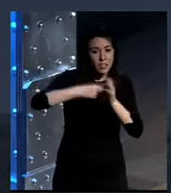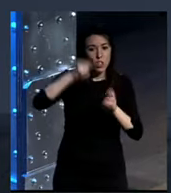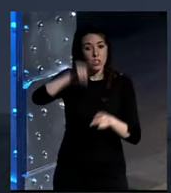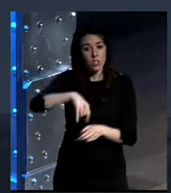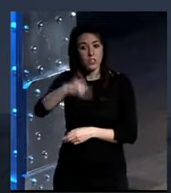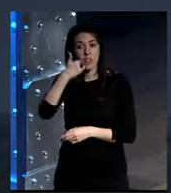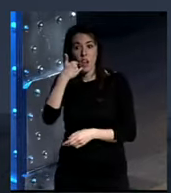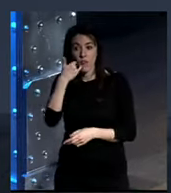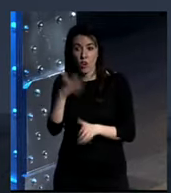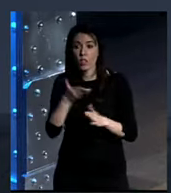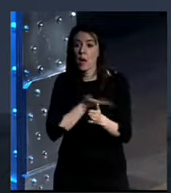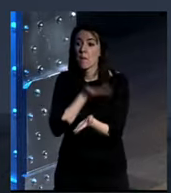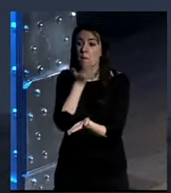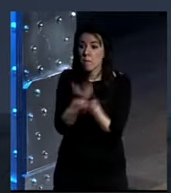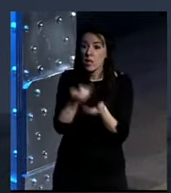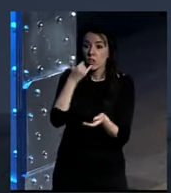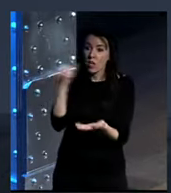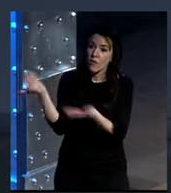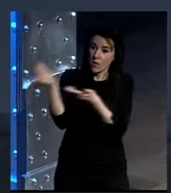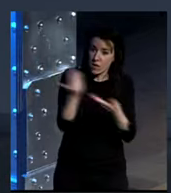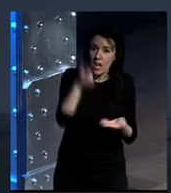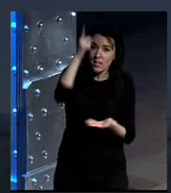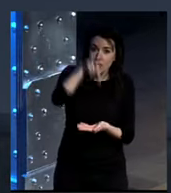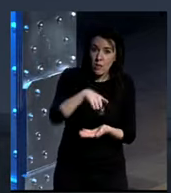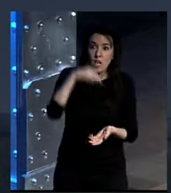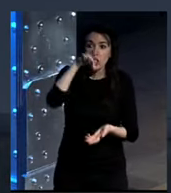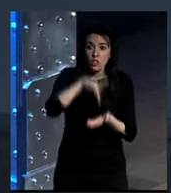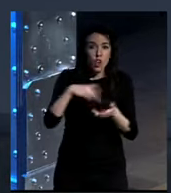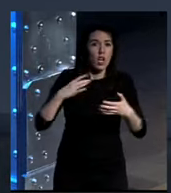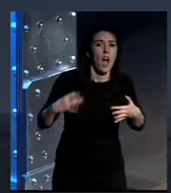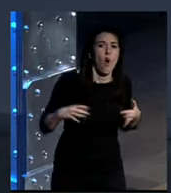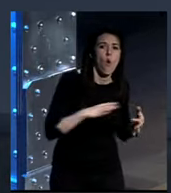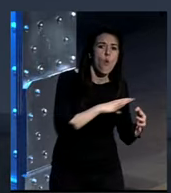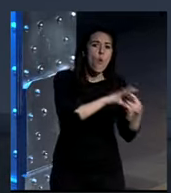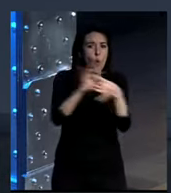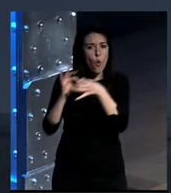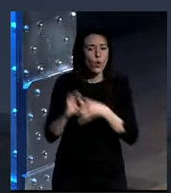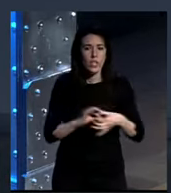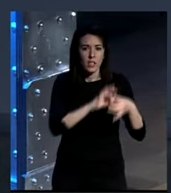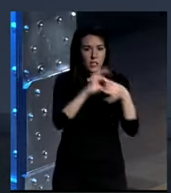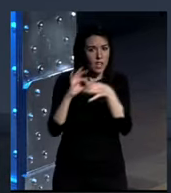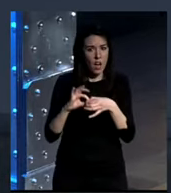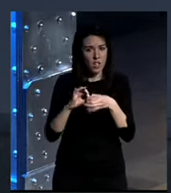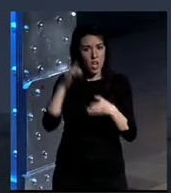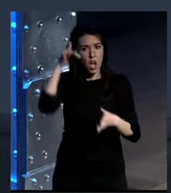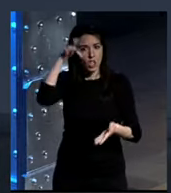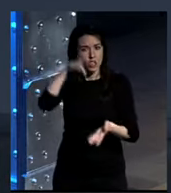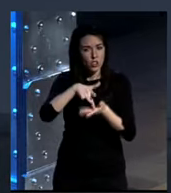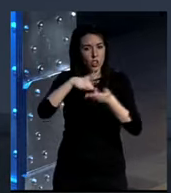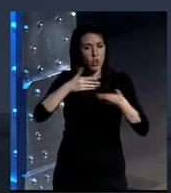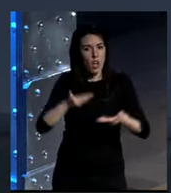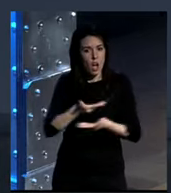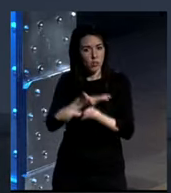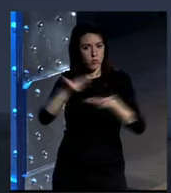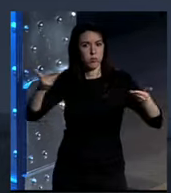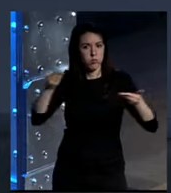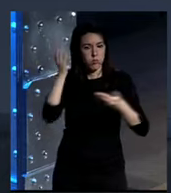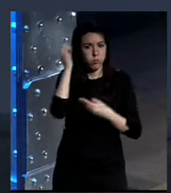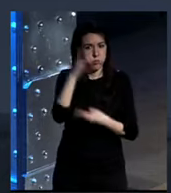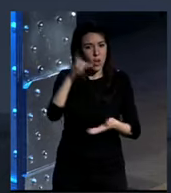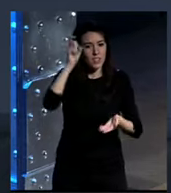pido también a Telefónica para que esté allí con nosotros, para que hagamos unitariamente una semblanza de lo que es